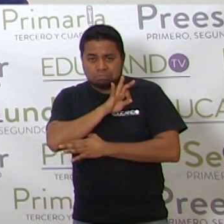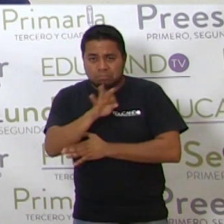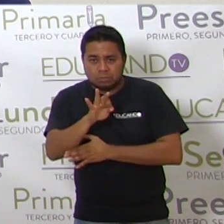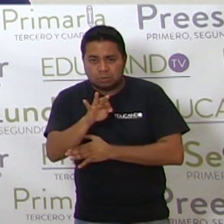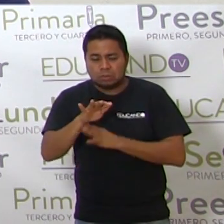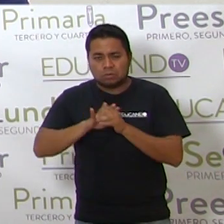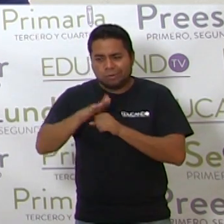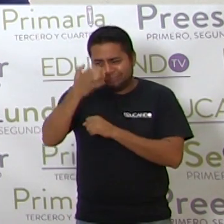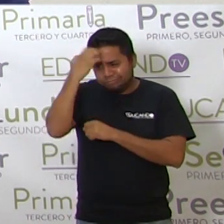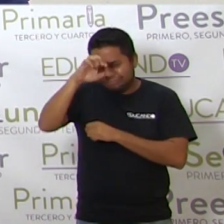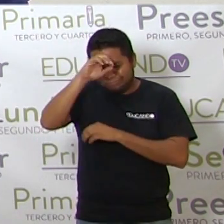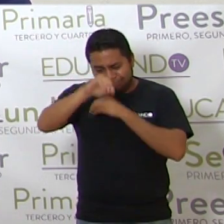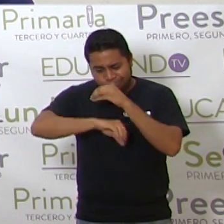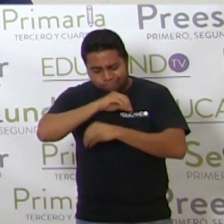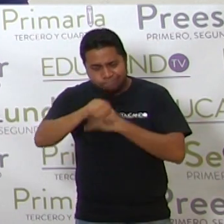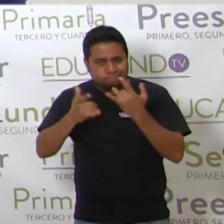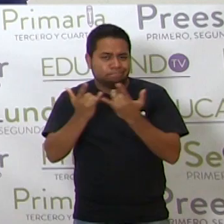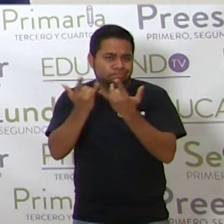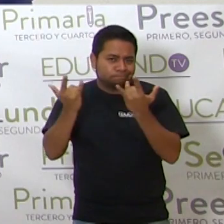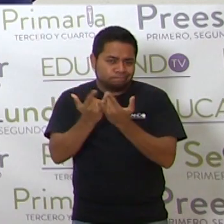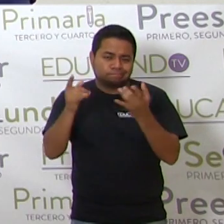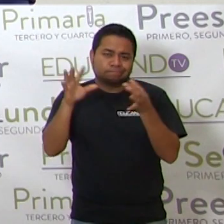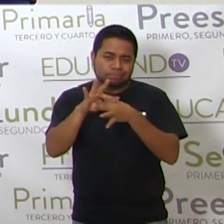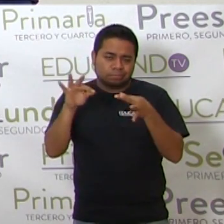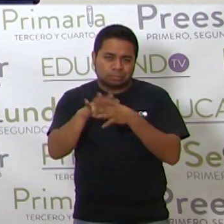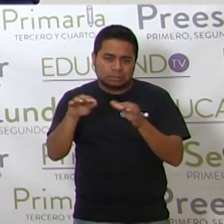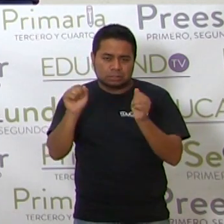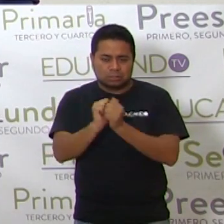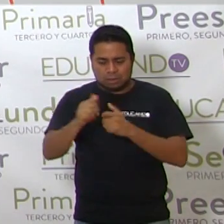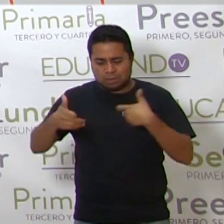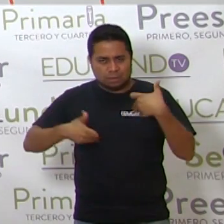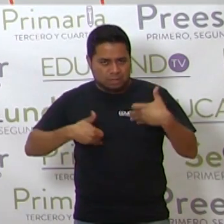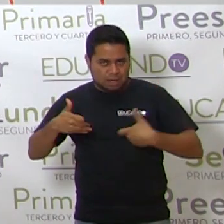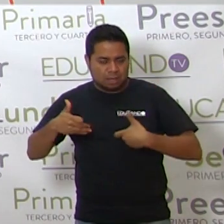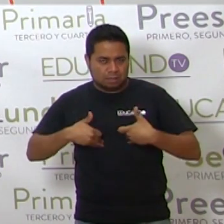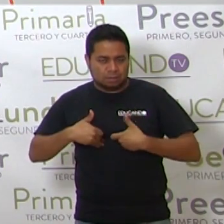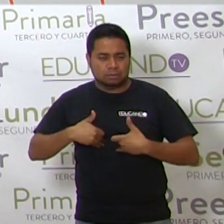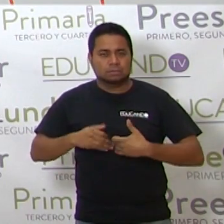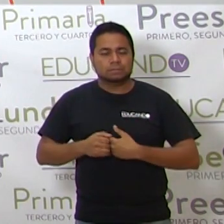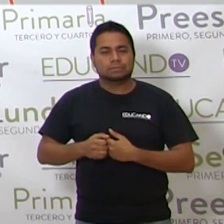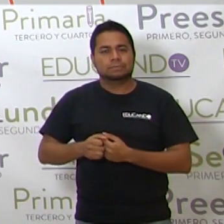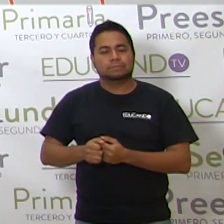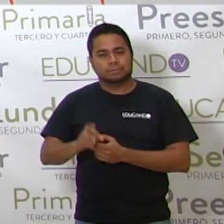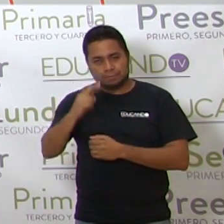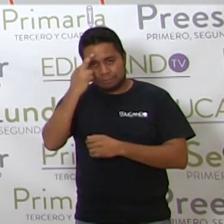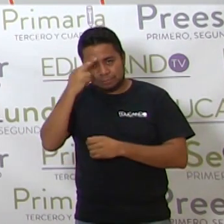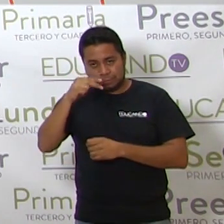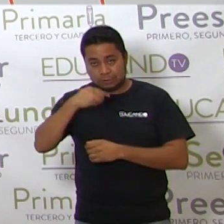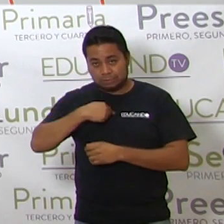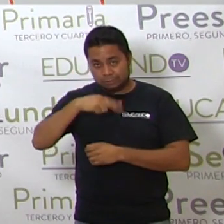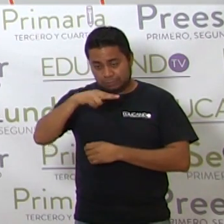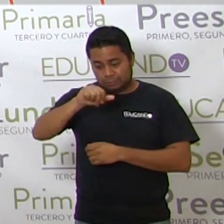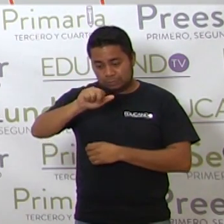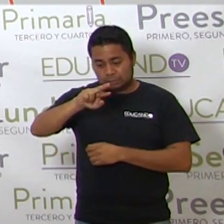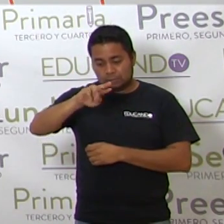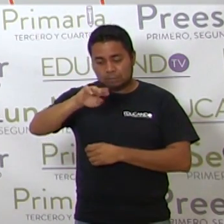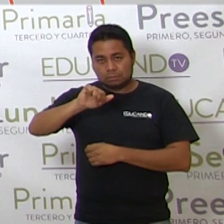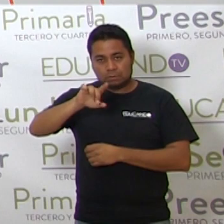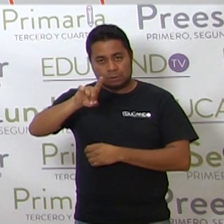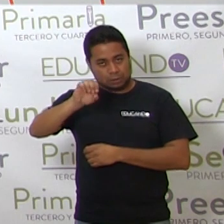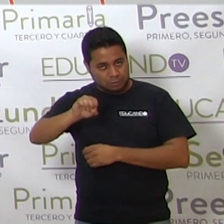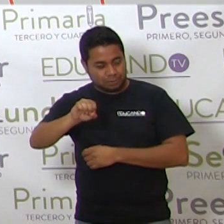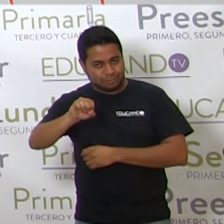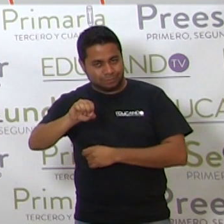anécdotas que tú puedas contar a partir de las obras de teatro te recuerdo mi nombre es armando